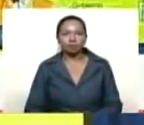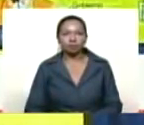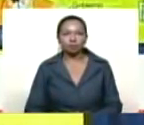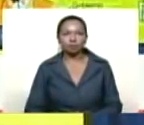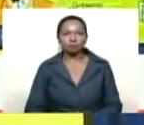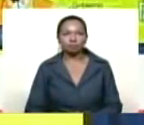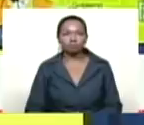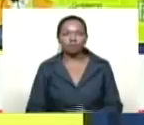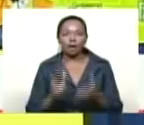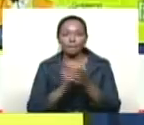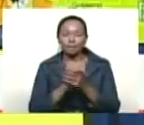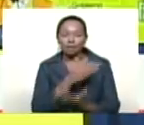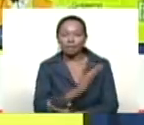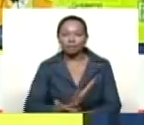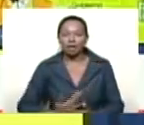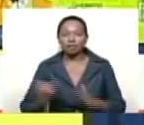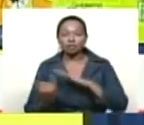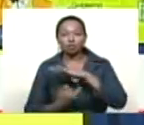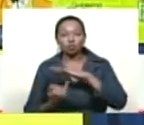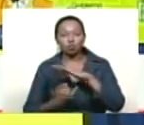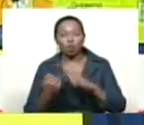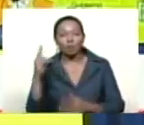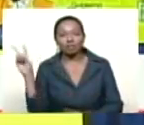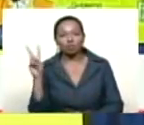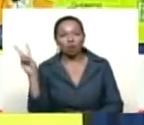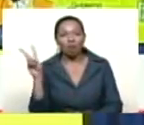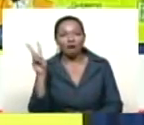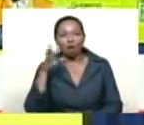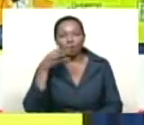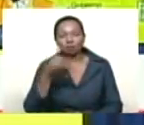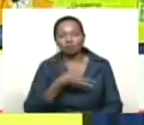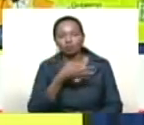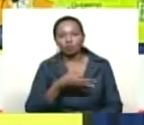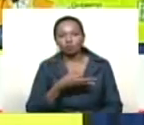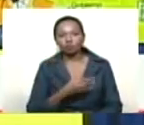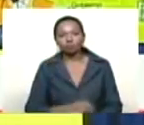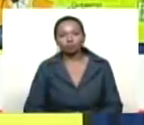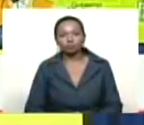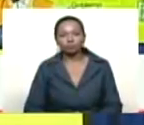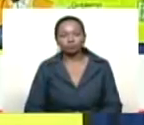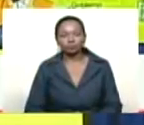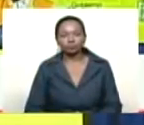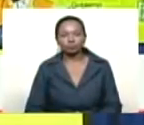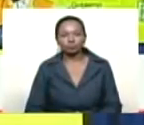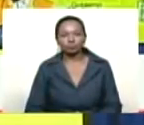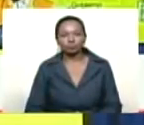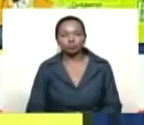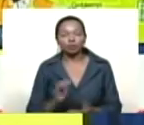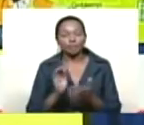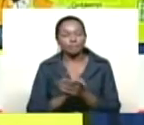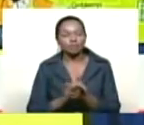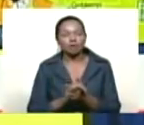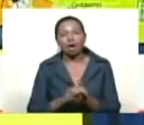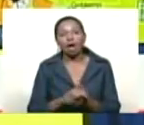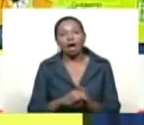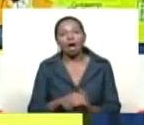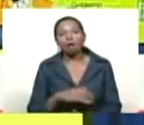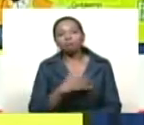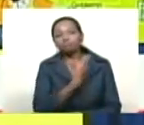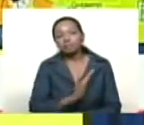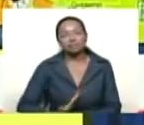compañera presidenta del Instituto Venezolano de los Seguros Sociales, compañera presidenta del IPASME,